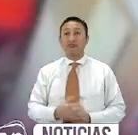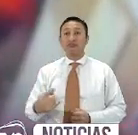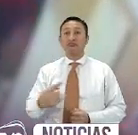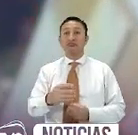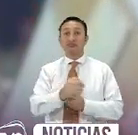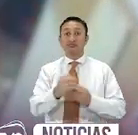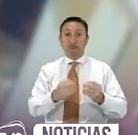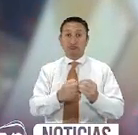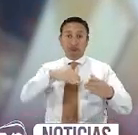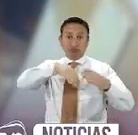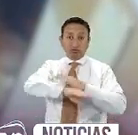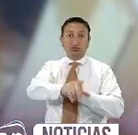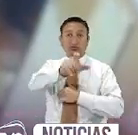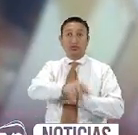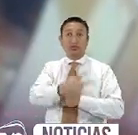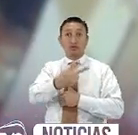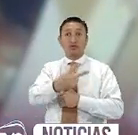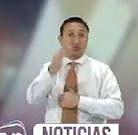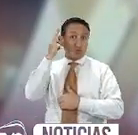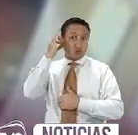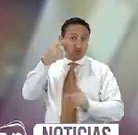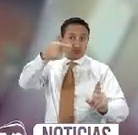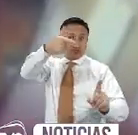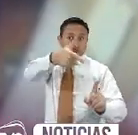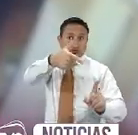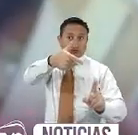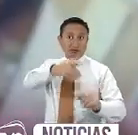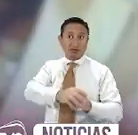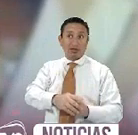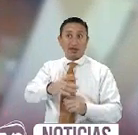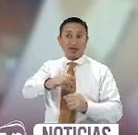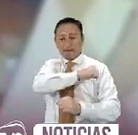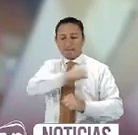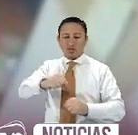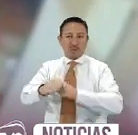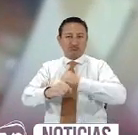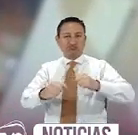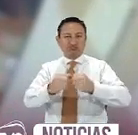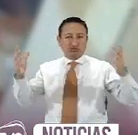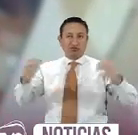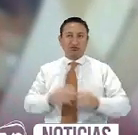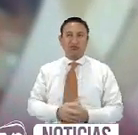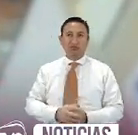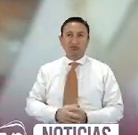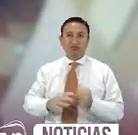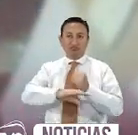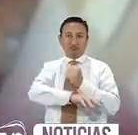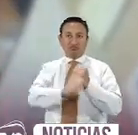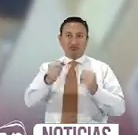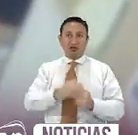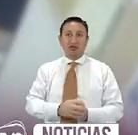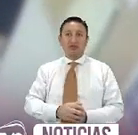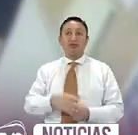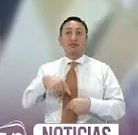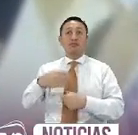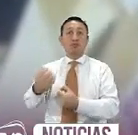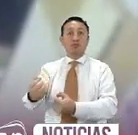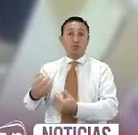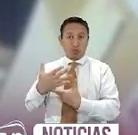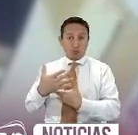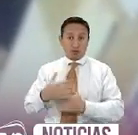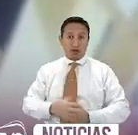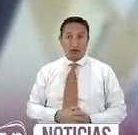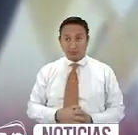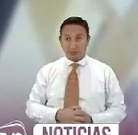las oficinas y amedrentaron a 2 trabajadoras. Rompieron las ventanas de la empresa y procedieron. Según información a la que tuvimos